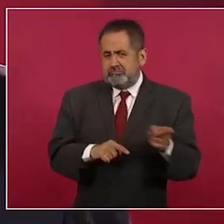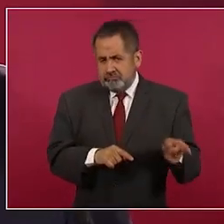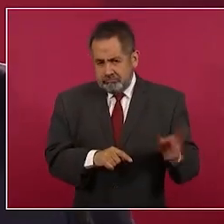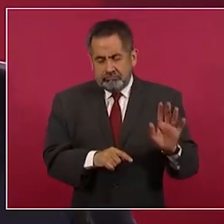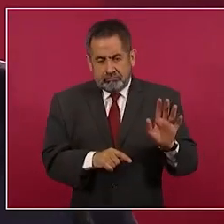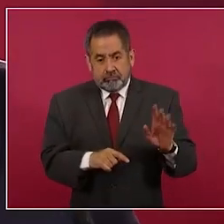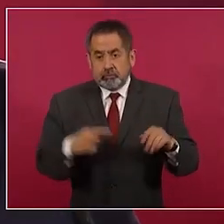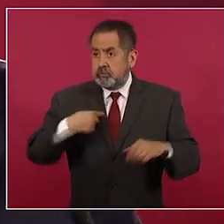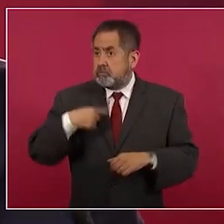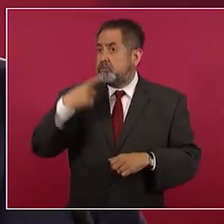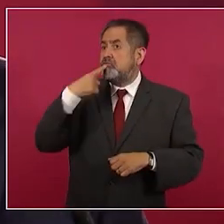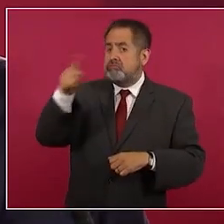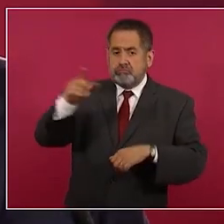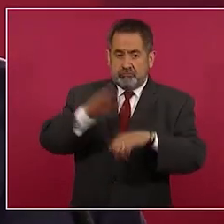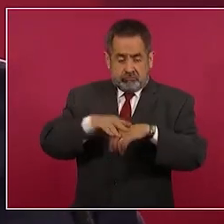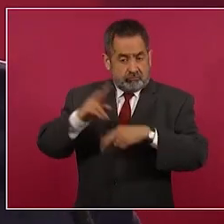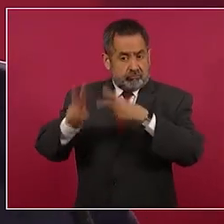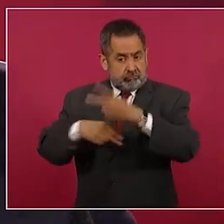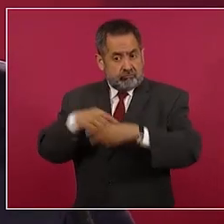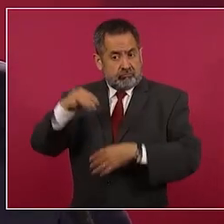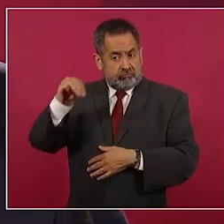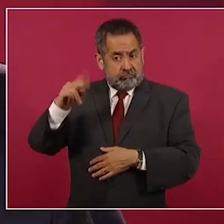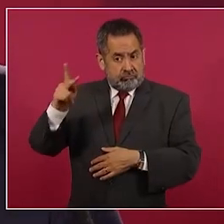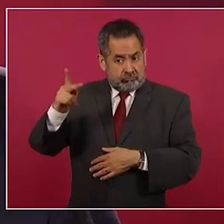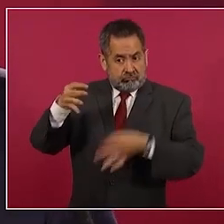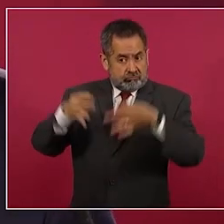Lo denuncié en el Ministerio Público,